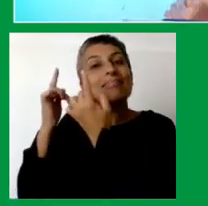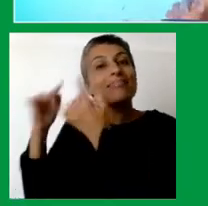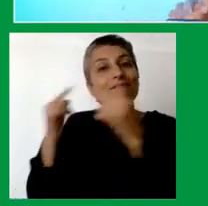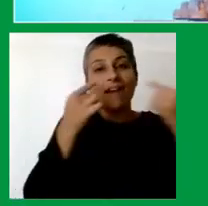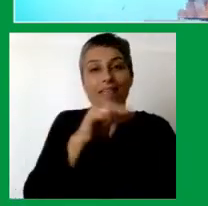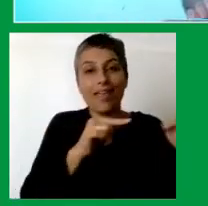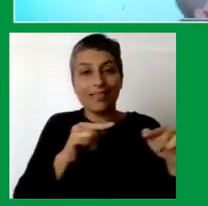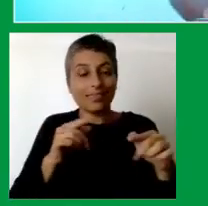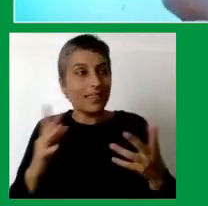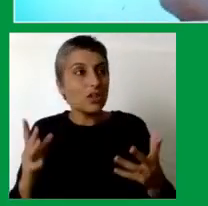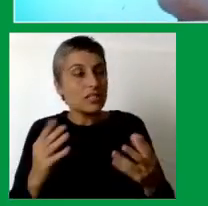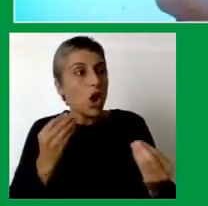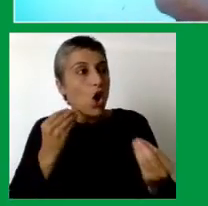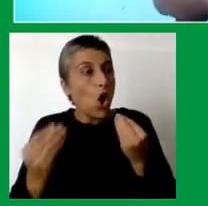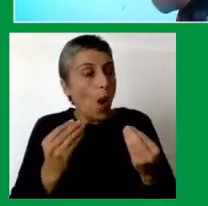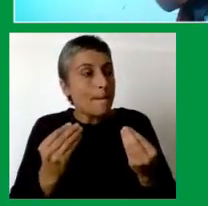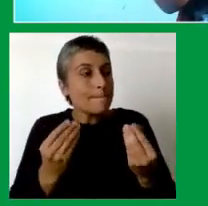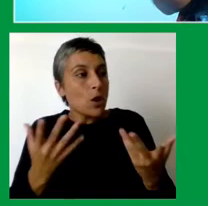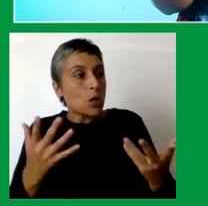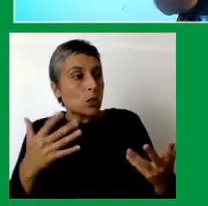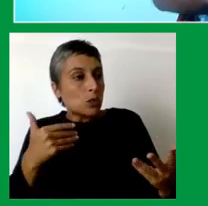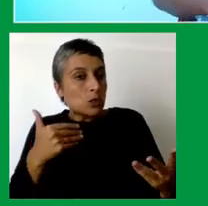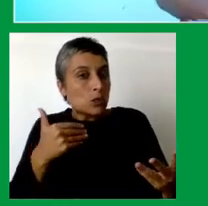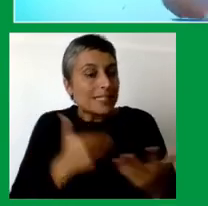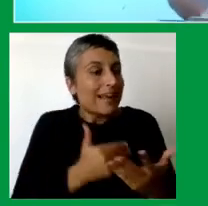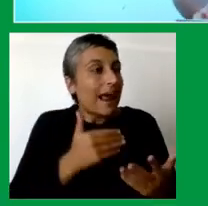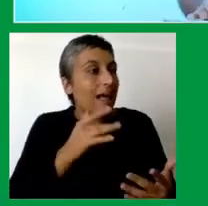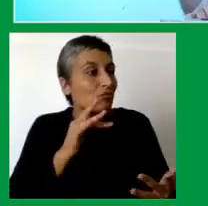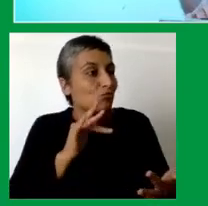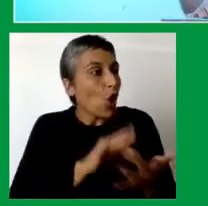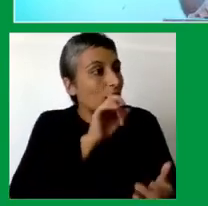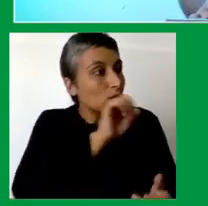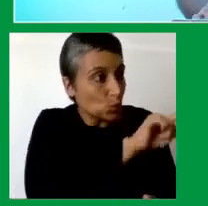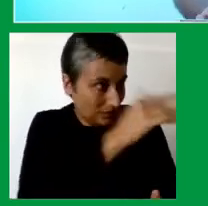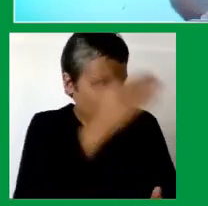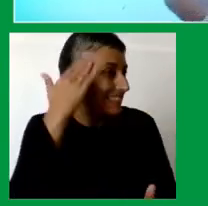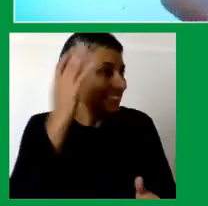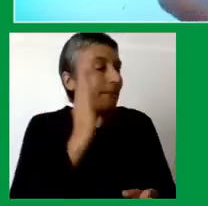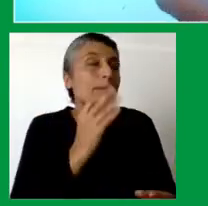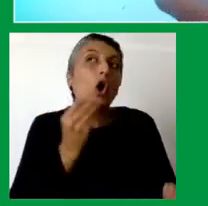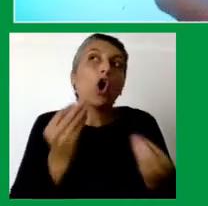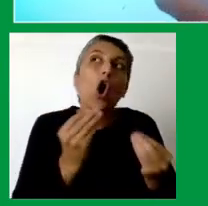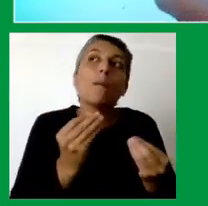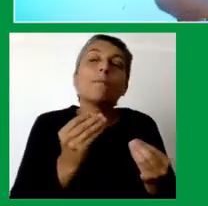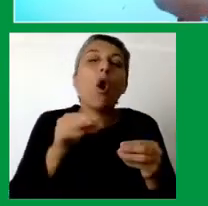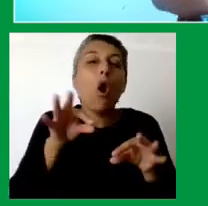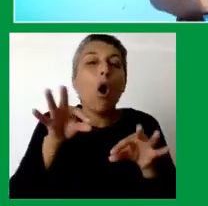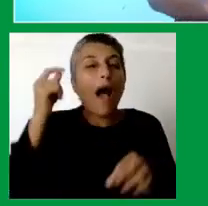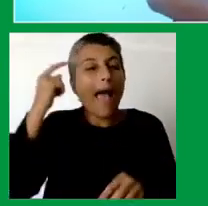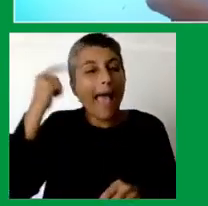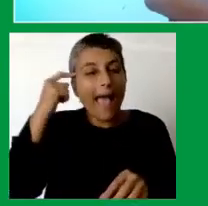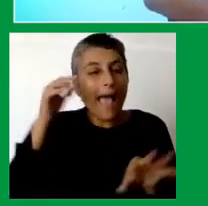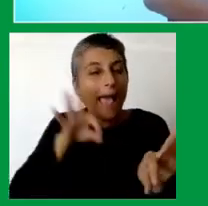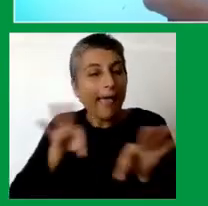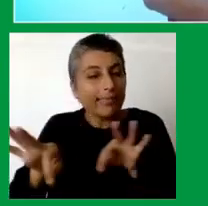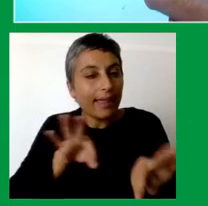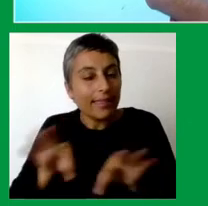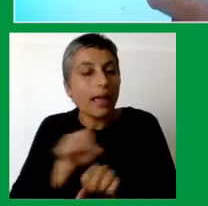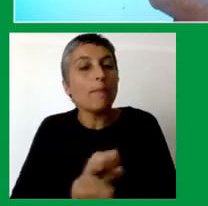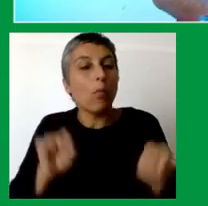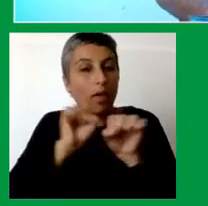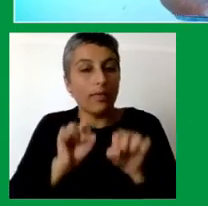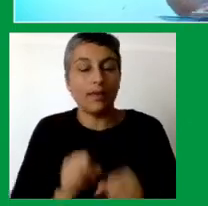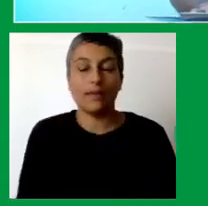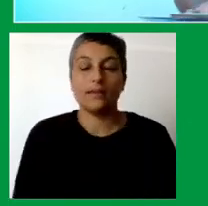que ellos están? ¿Qué estrategias podemos implementar para ello? No sé si entendió la pregunta